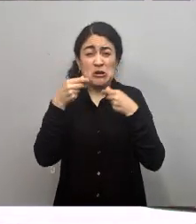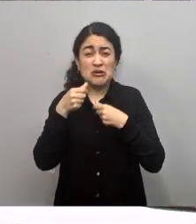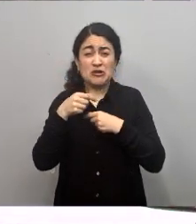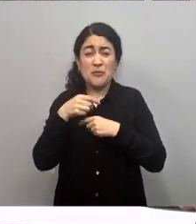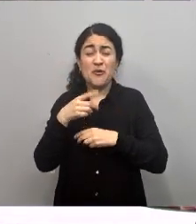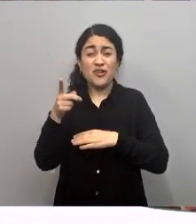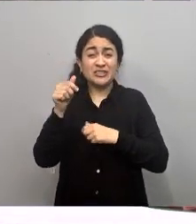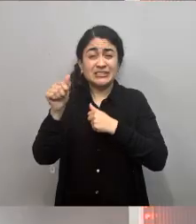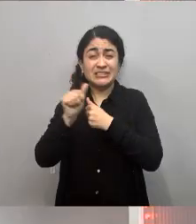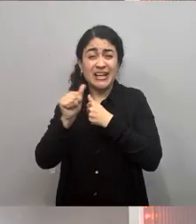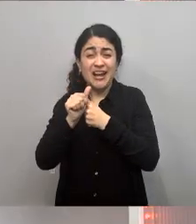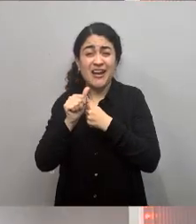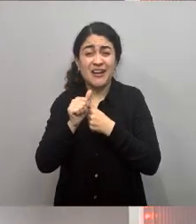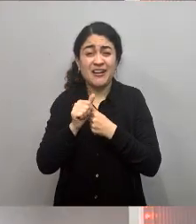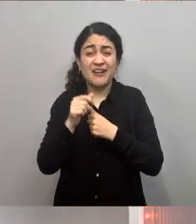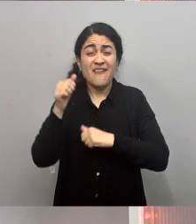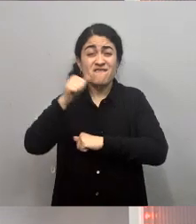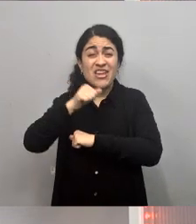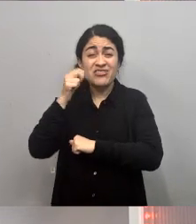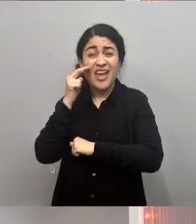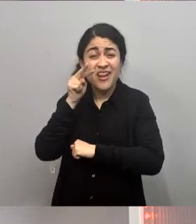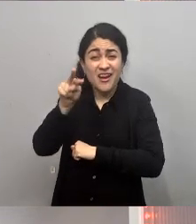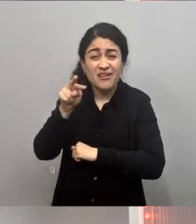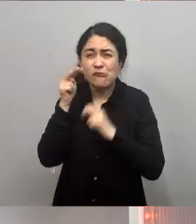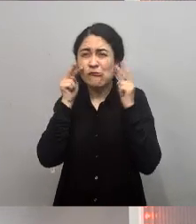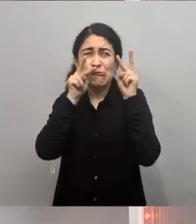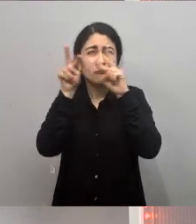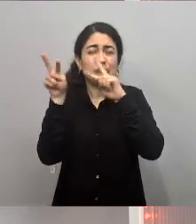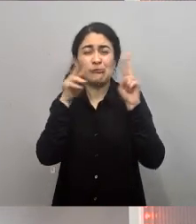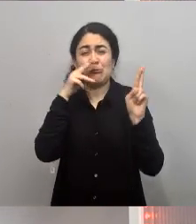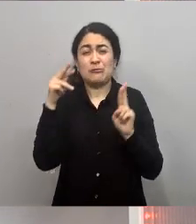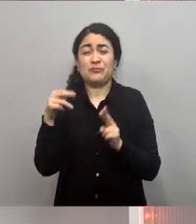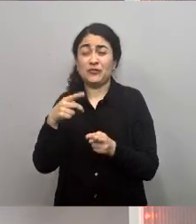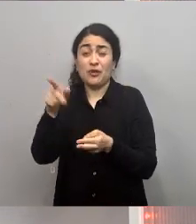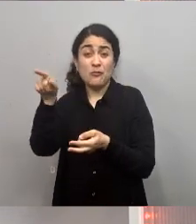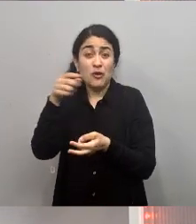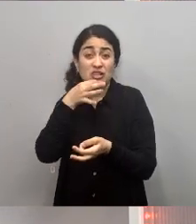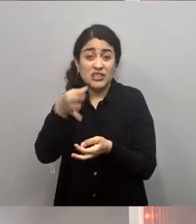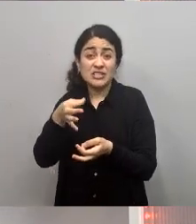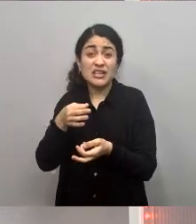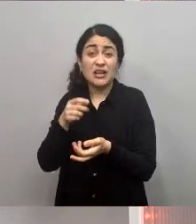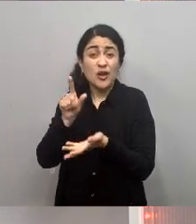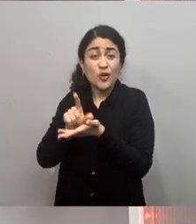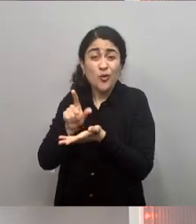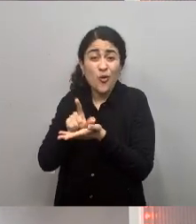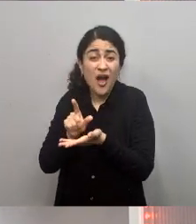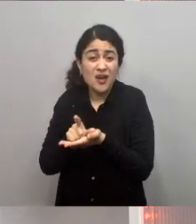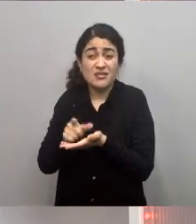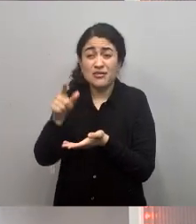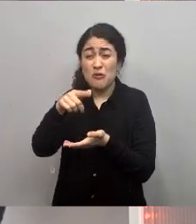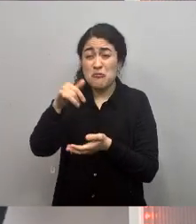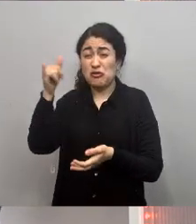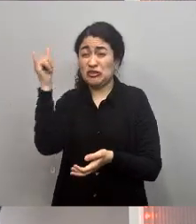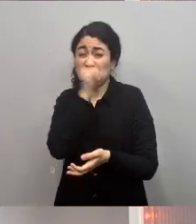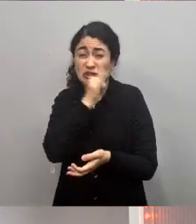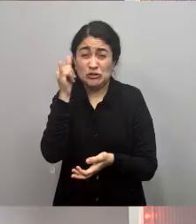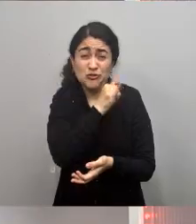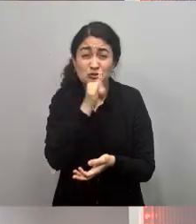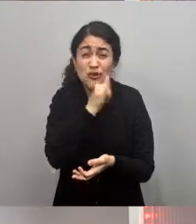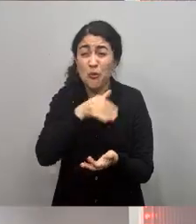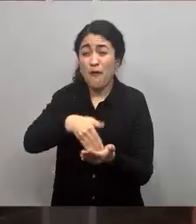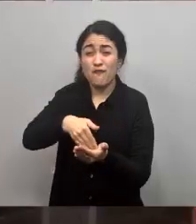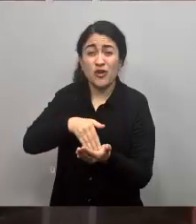yo sigo insistiendo, cuando se habla, ¿no es cierto?, de zona de sacrificio, la verdad es que es un horror. ¿Cómo hablar de una zona de sacrificio? O